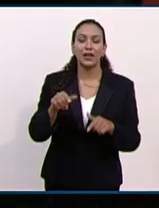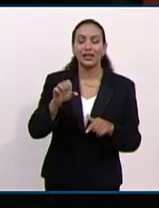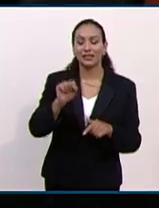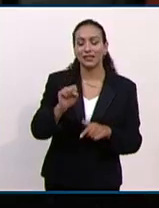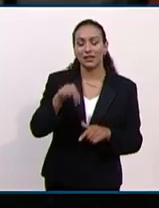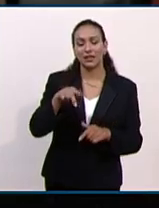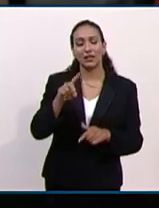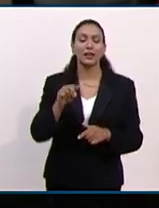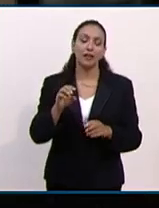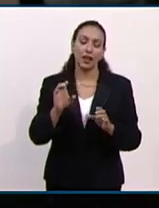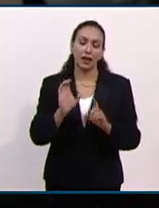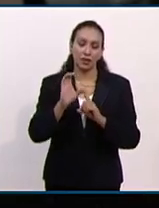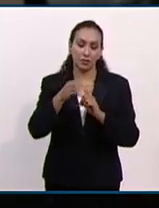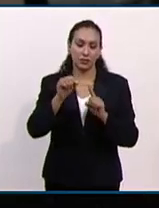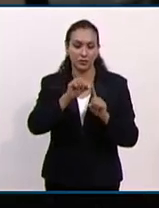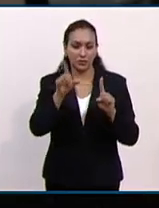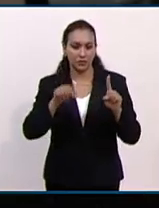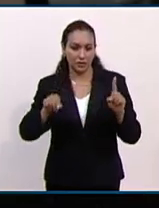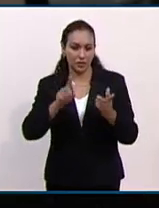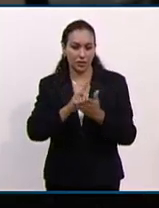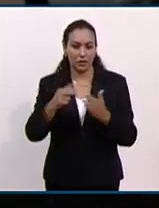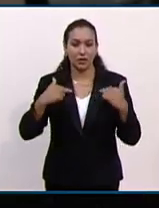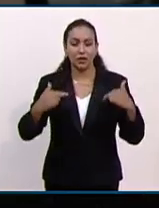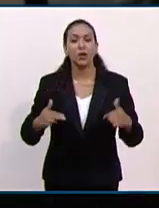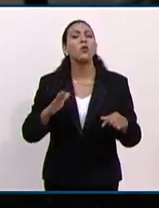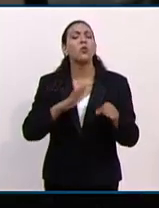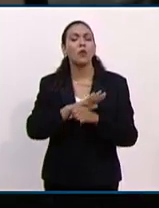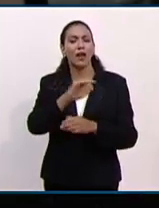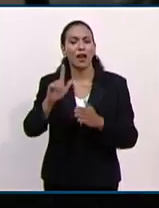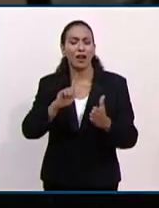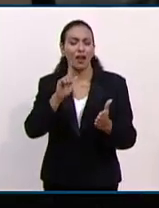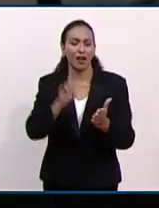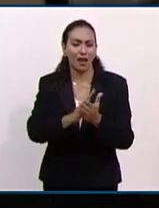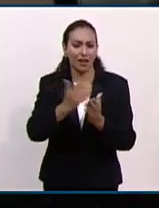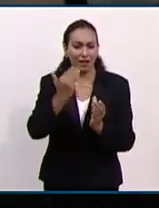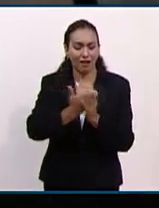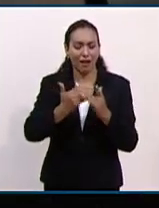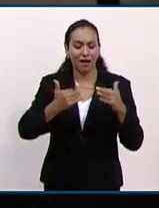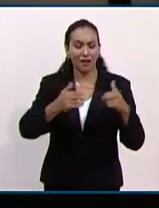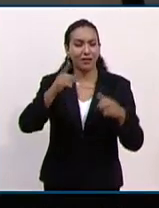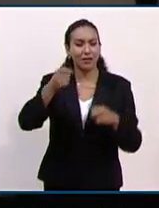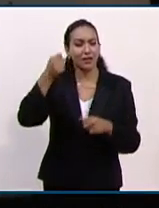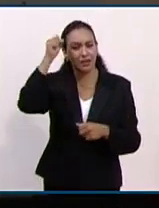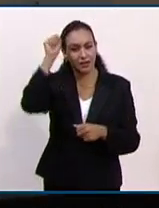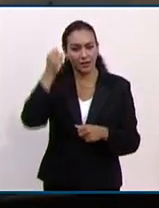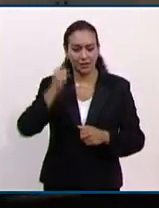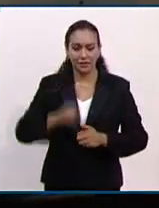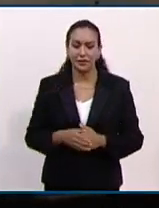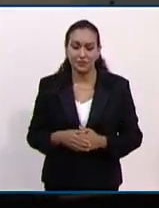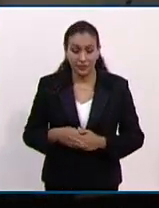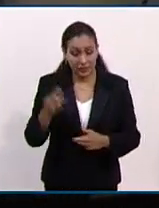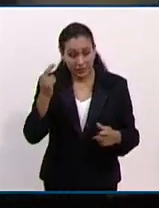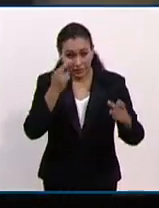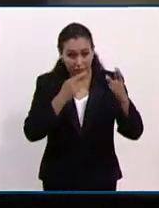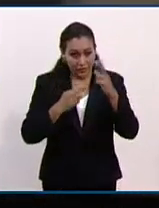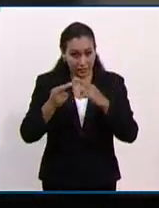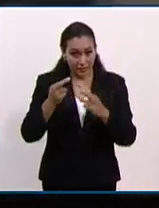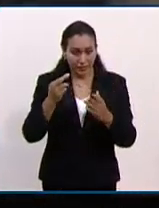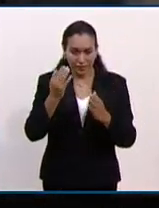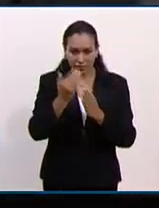contra disposiciones de la Ley de Archivos de Sinaloa. En este asunto, el Pleno invalidó el requisito de no